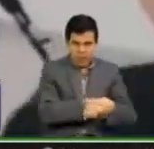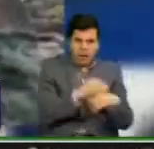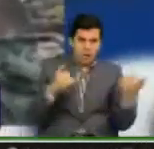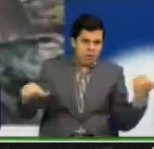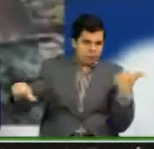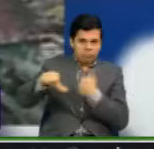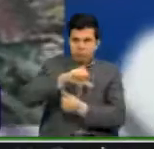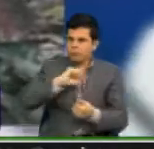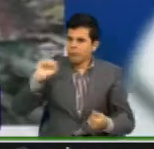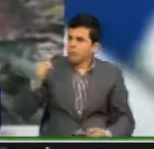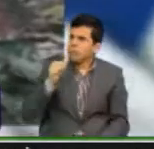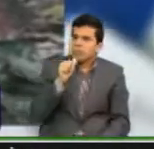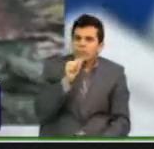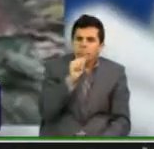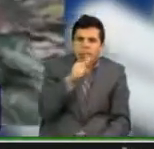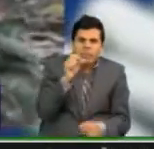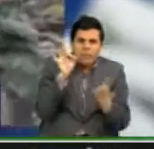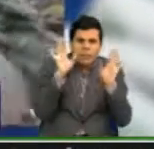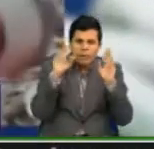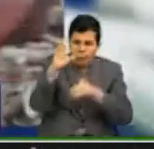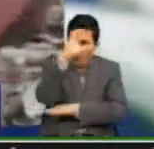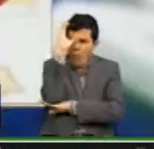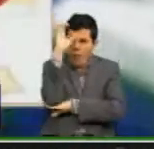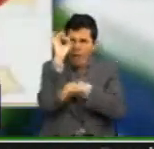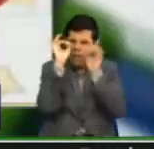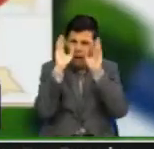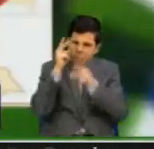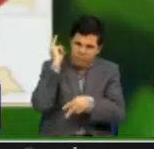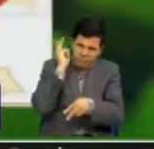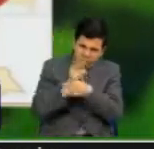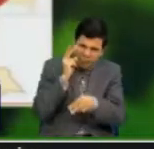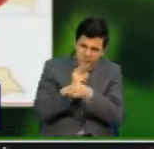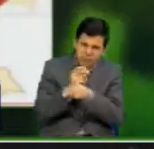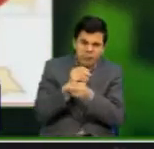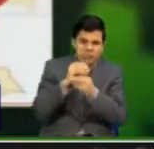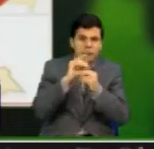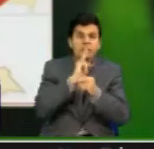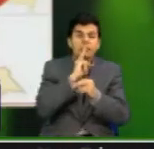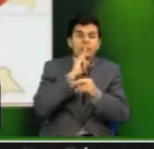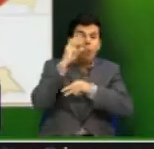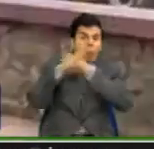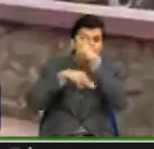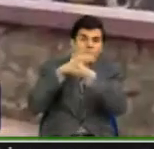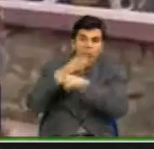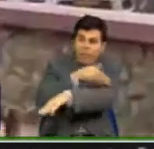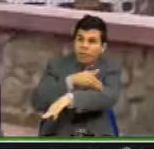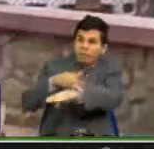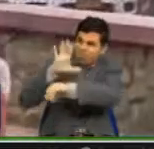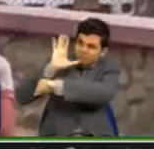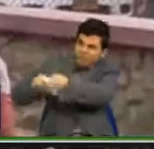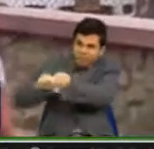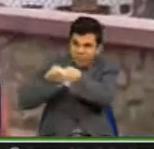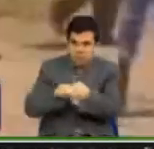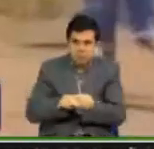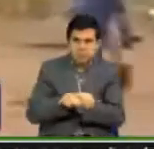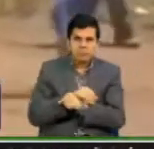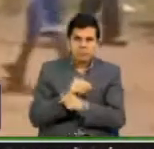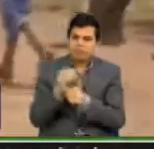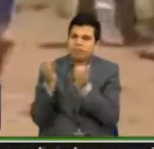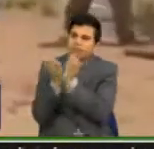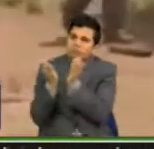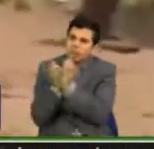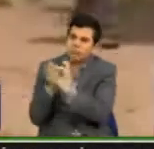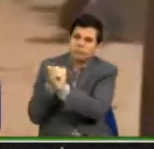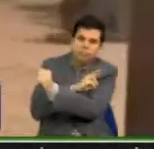encabezar la deshonrosa lista de colombianos por cuya captura más dinero se ofrecía en el mundo abandono a los estudios y la